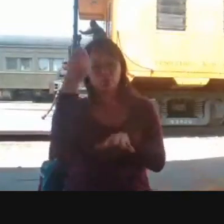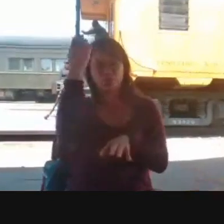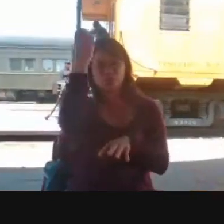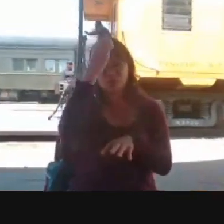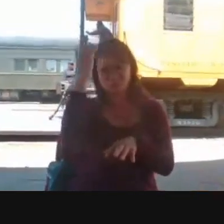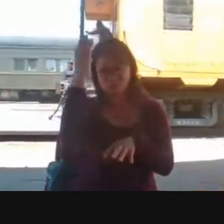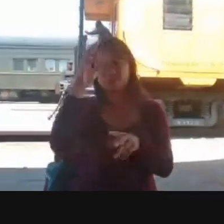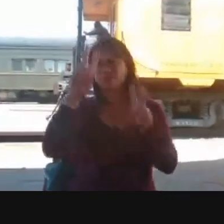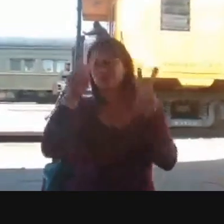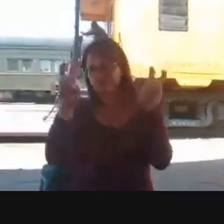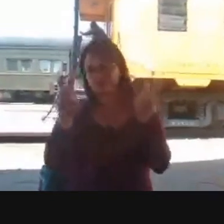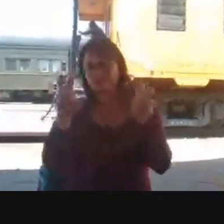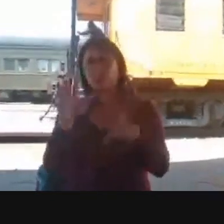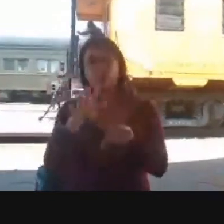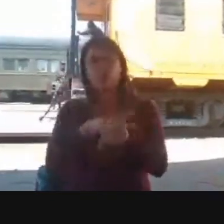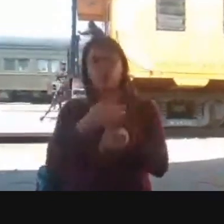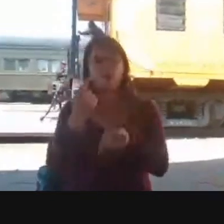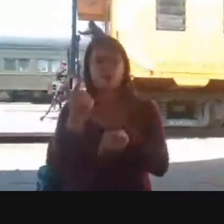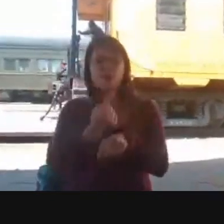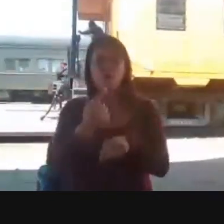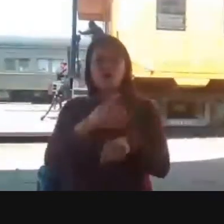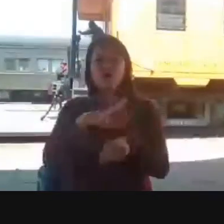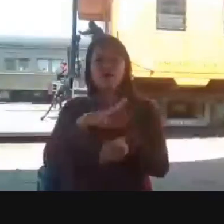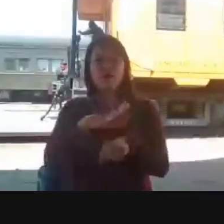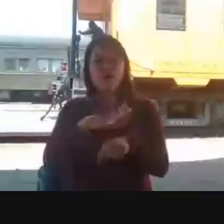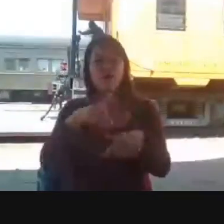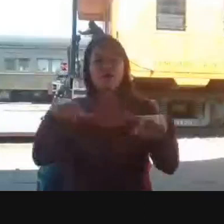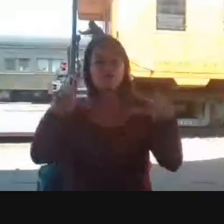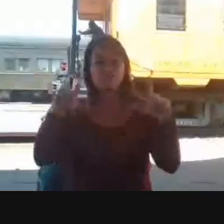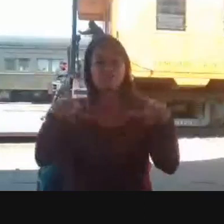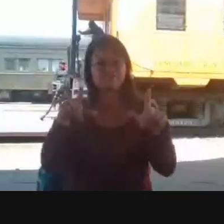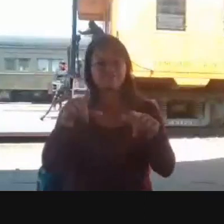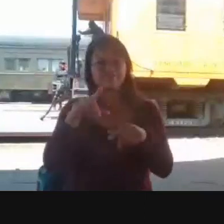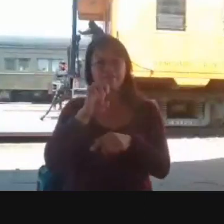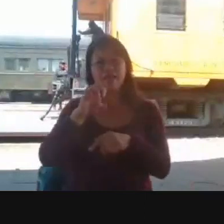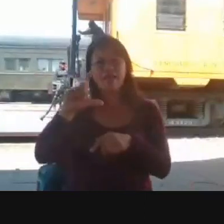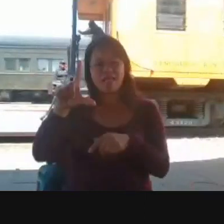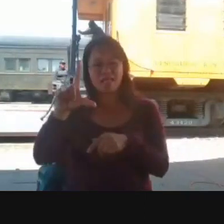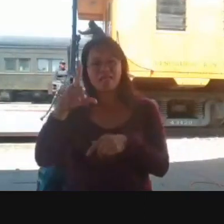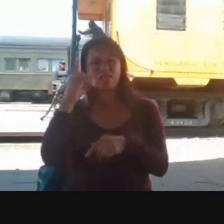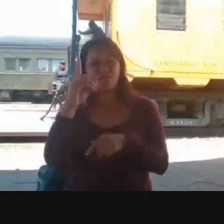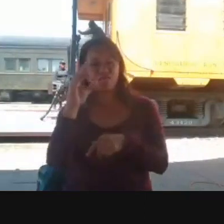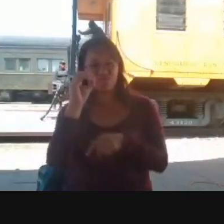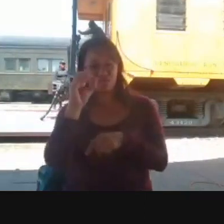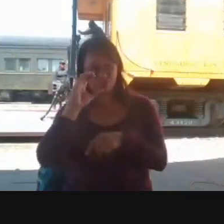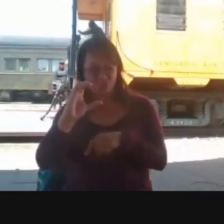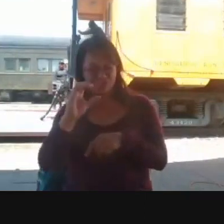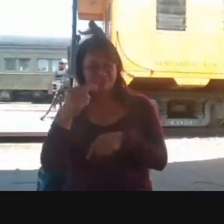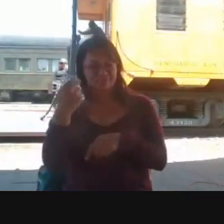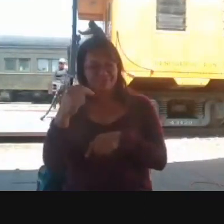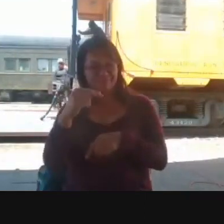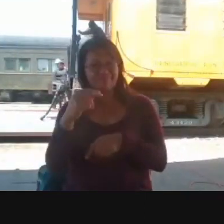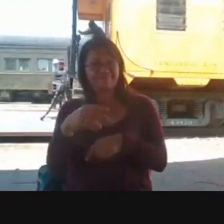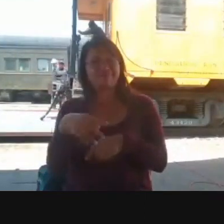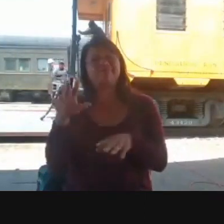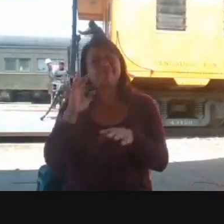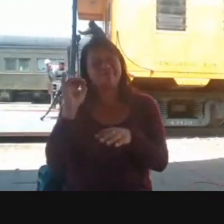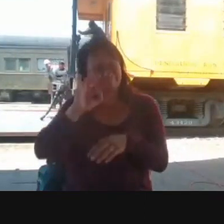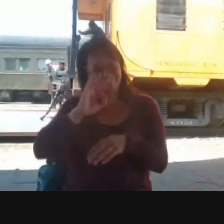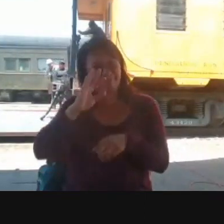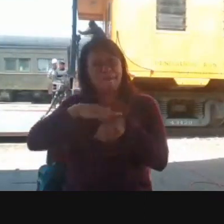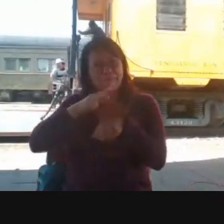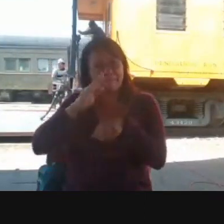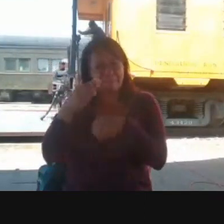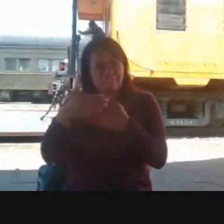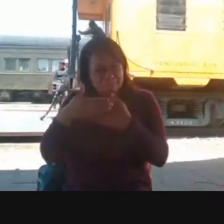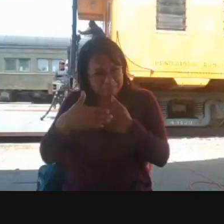ciencia por su página de divulgación. El doc, me imagino que más adelante él les va a hablar de esta página y cómo lo